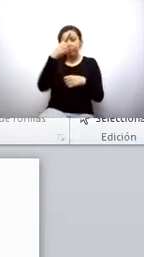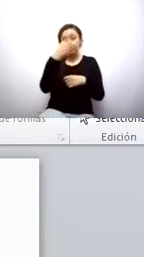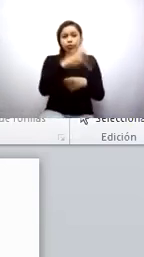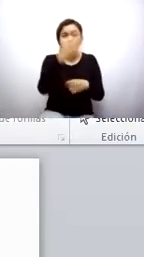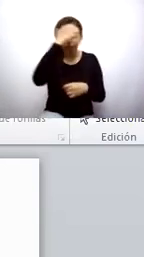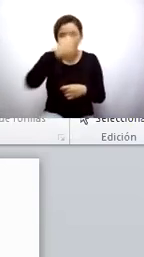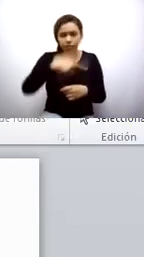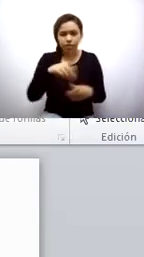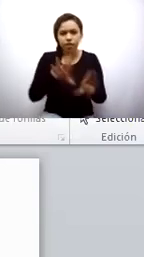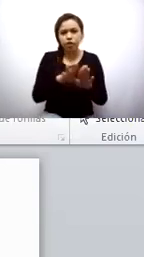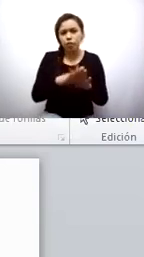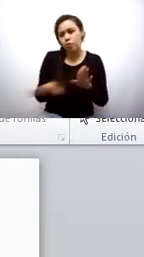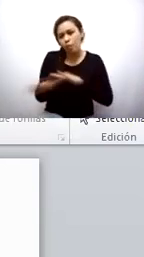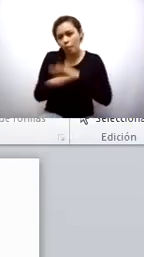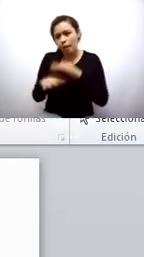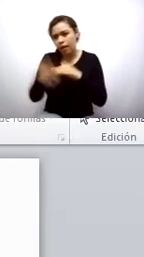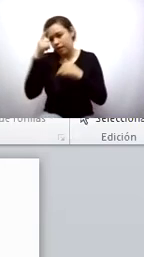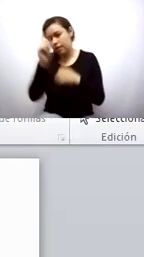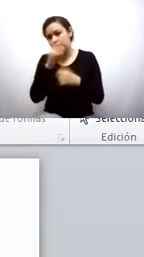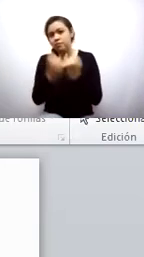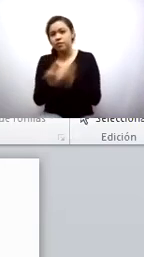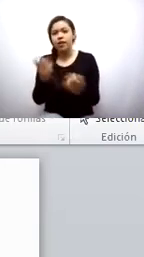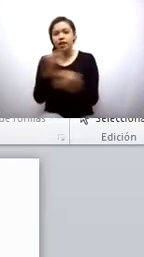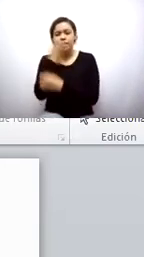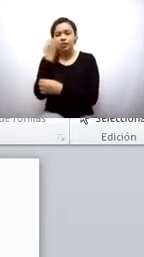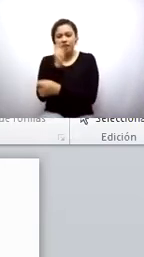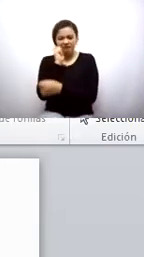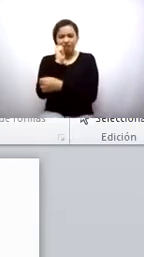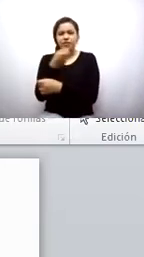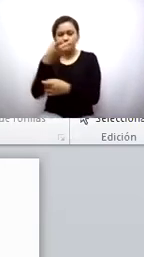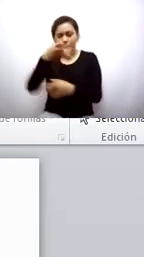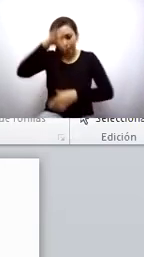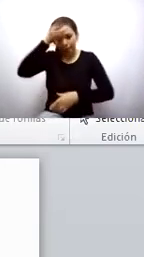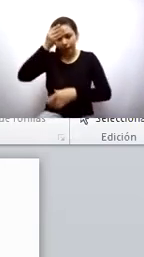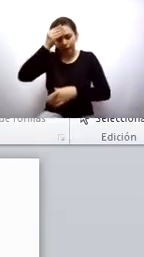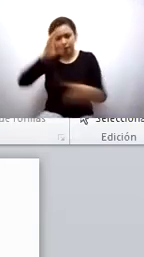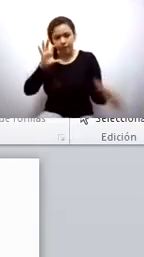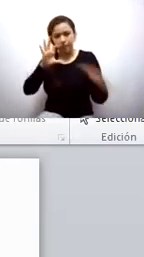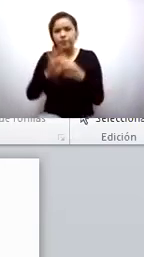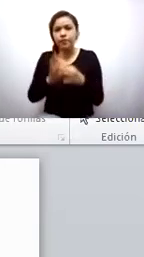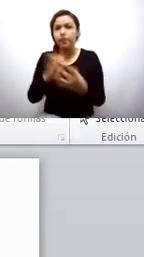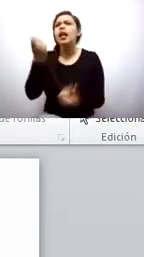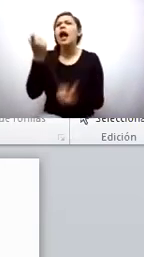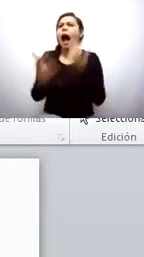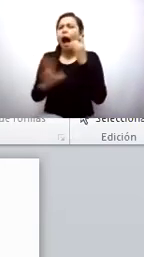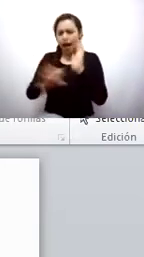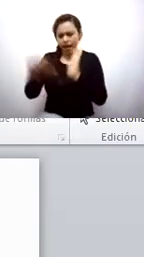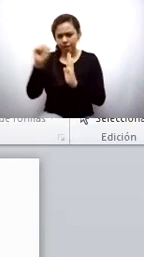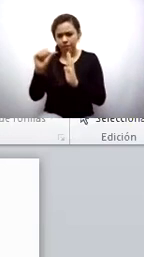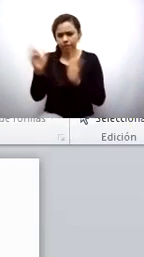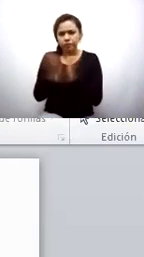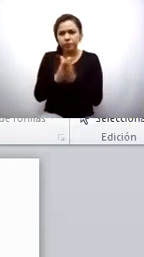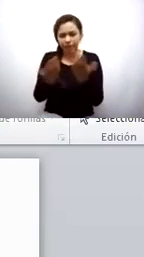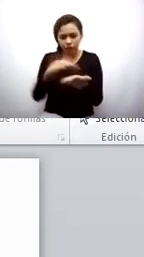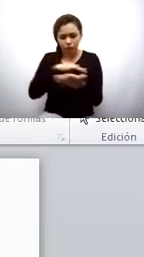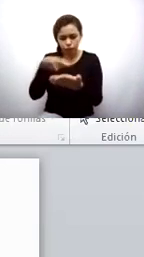eso sea también lo que dé significado a la escuela. Como te comentaba, pues ya hay varios artículos que nos hacen muestra o que nos